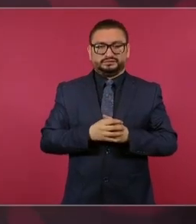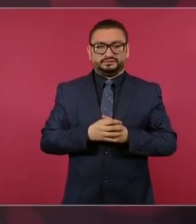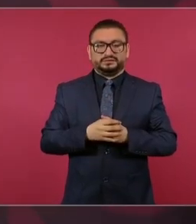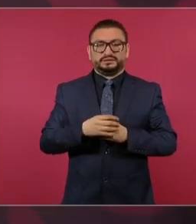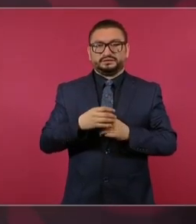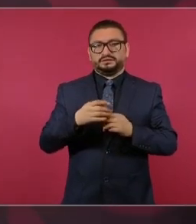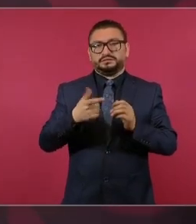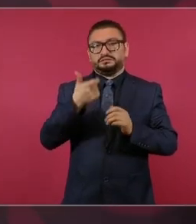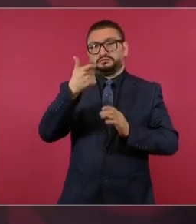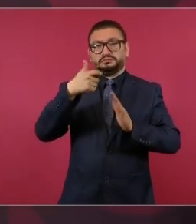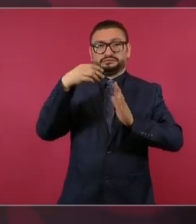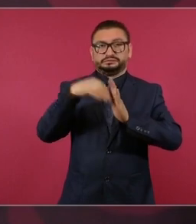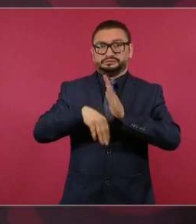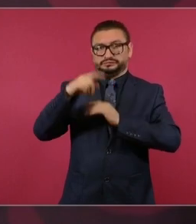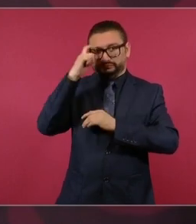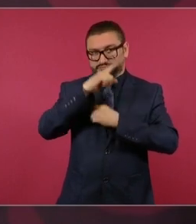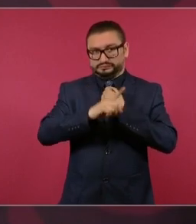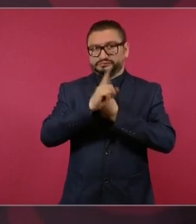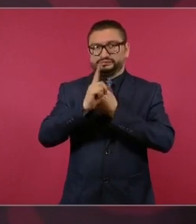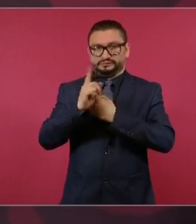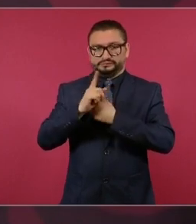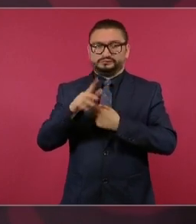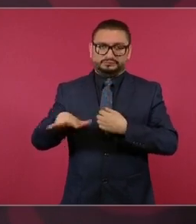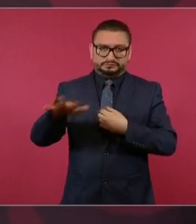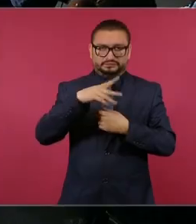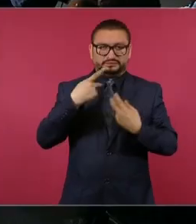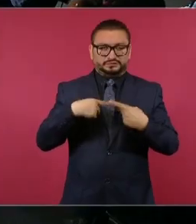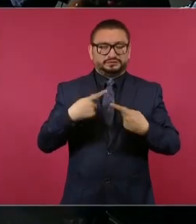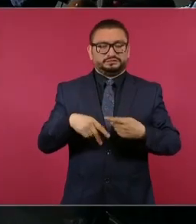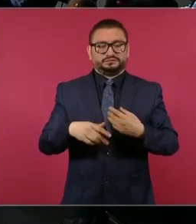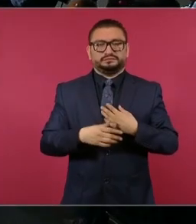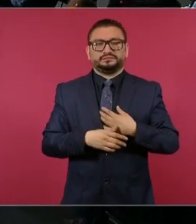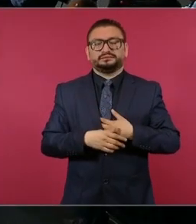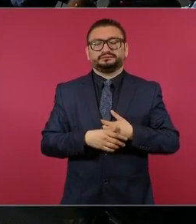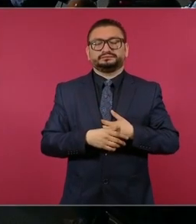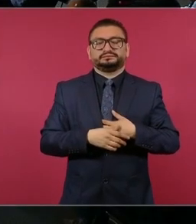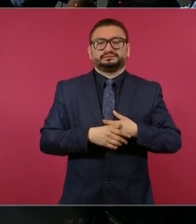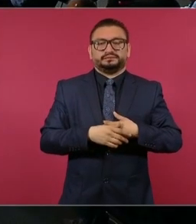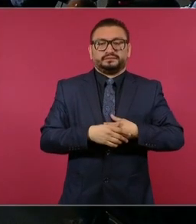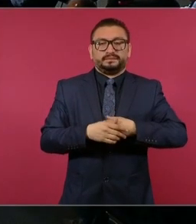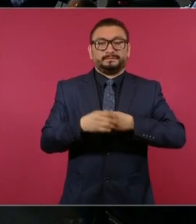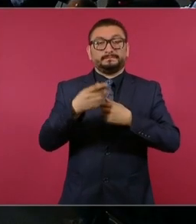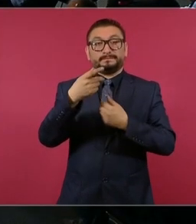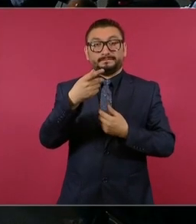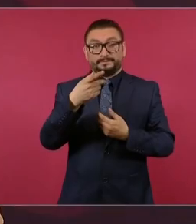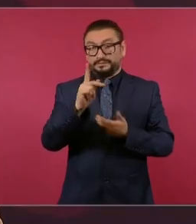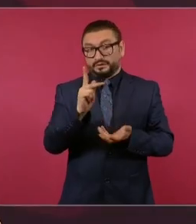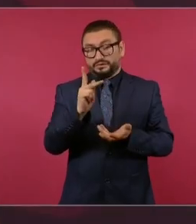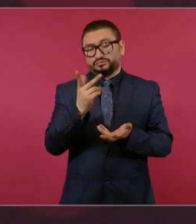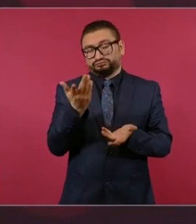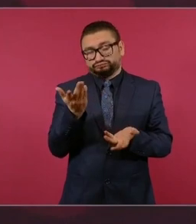la economía de los pueblos. Pero qué bien que